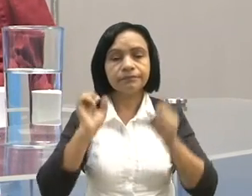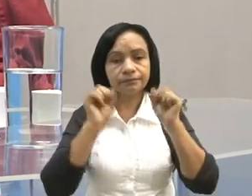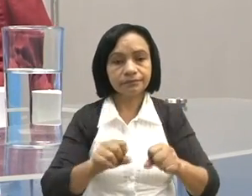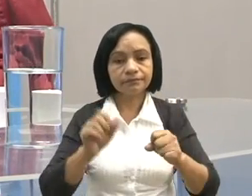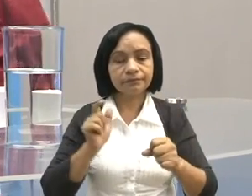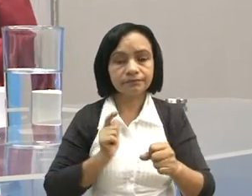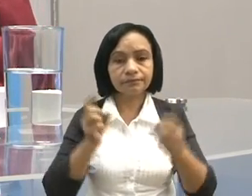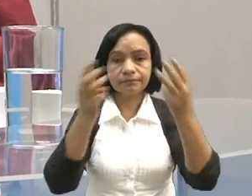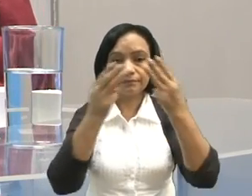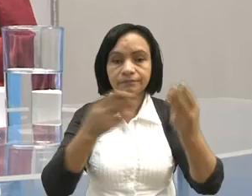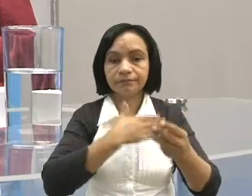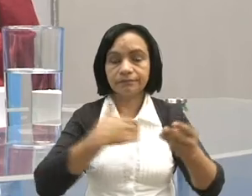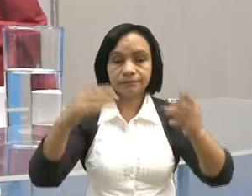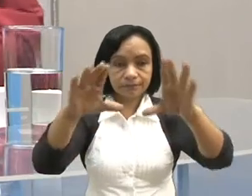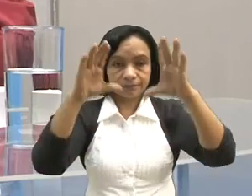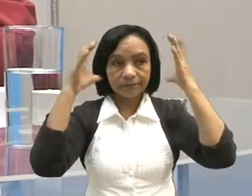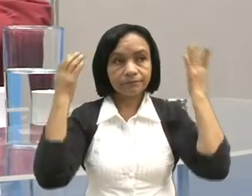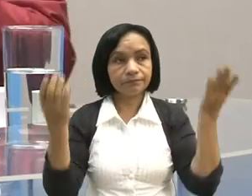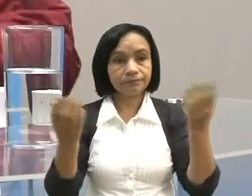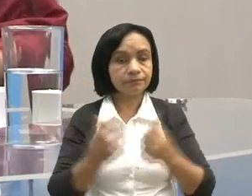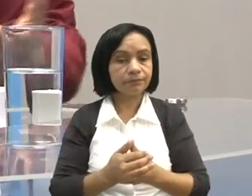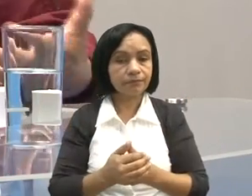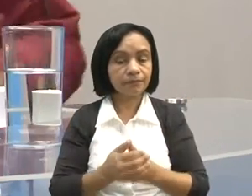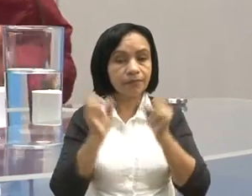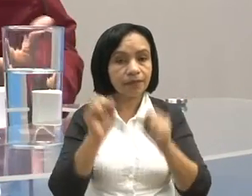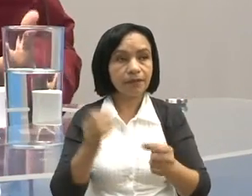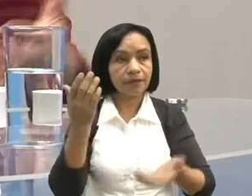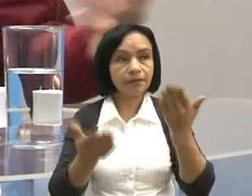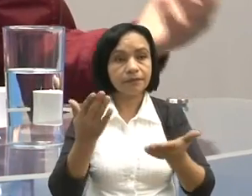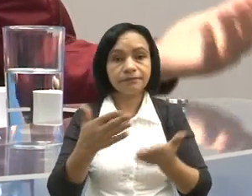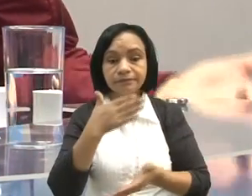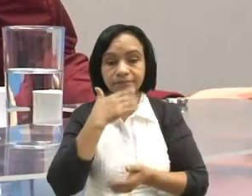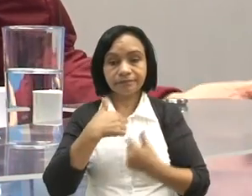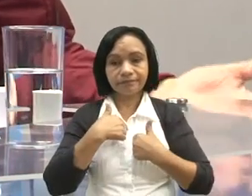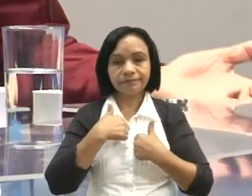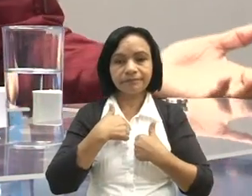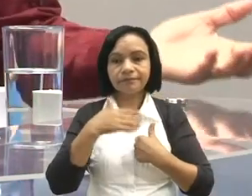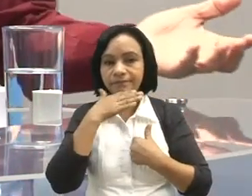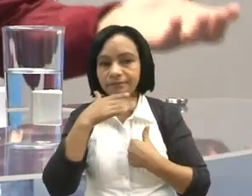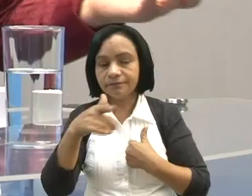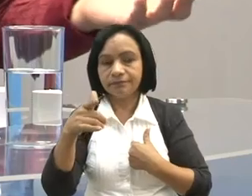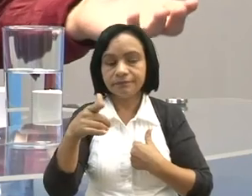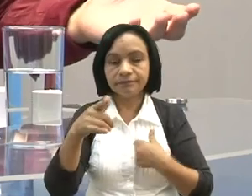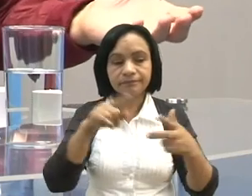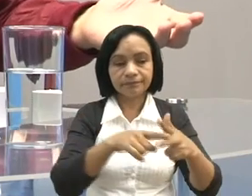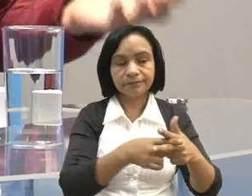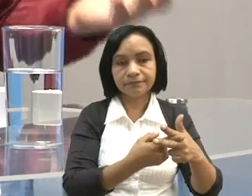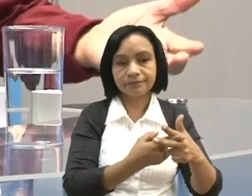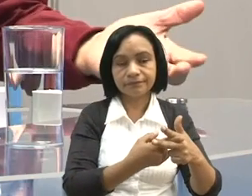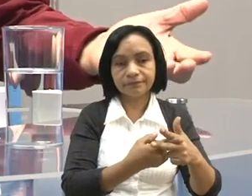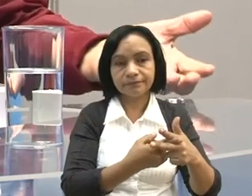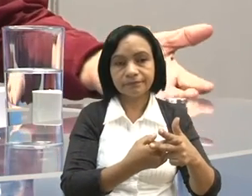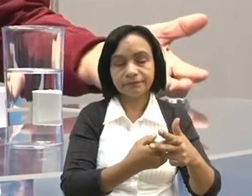esa herramienta para mejorar las clases. Además, posiblemente a mí me cueste un poco más, pero recordemos que ahora la formación inicial, desde